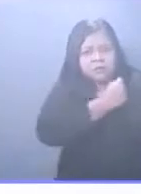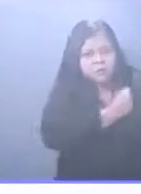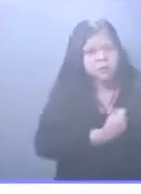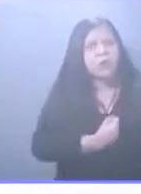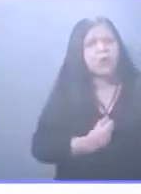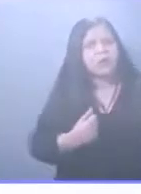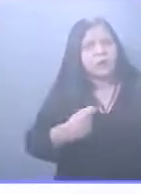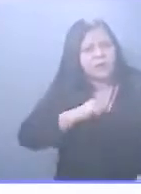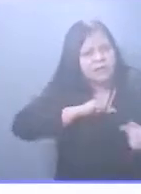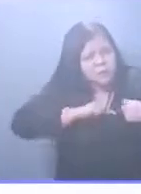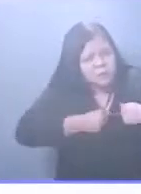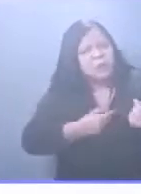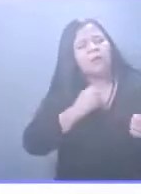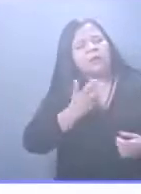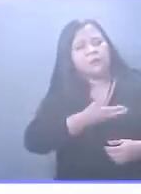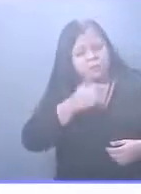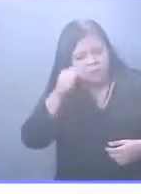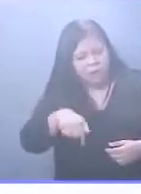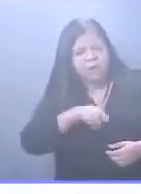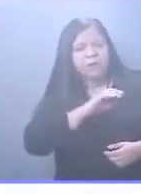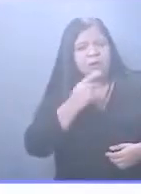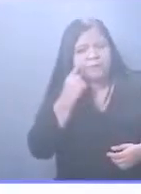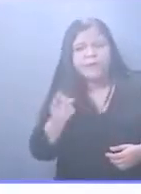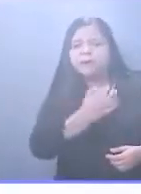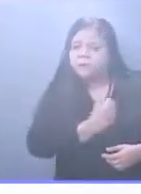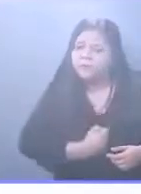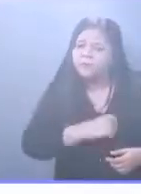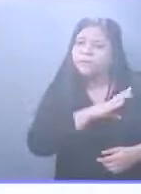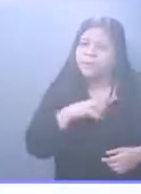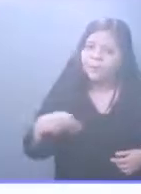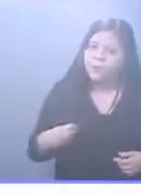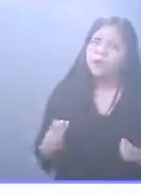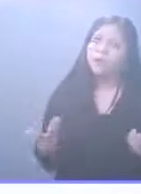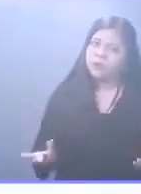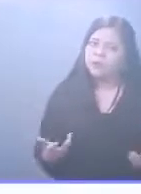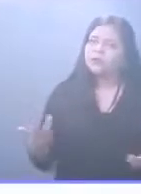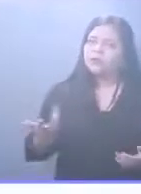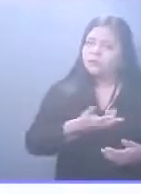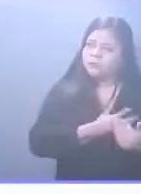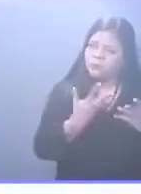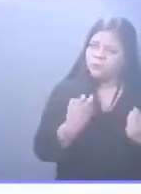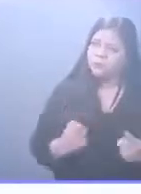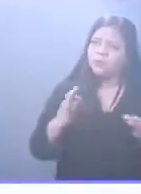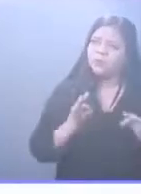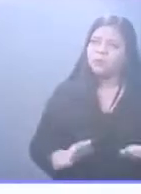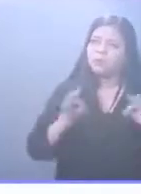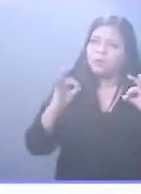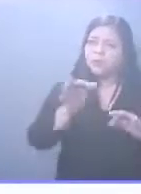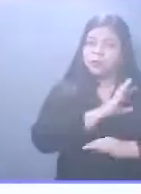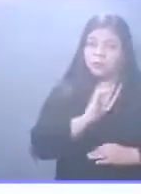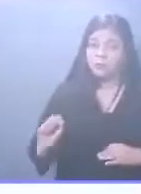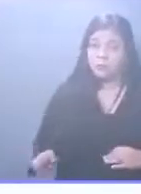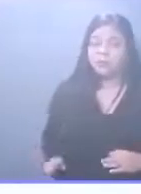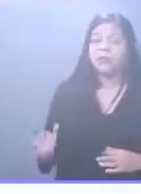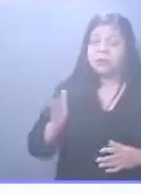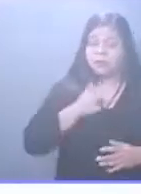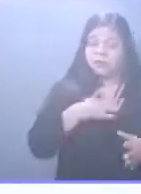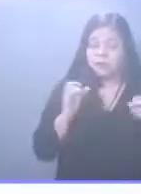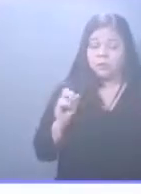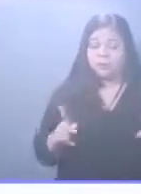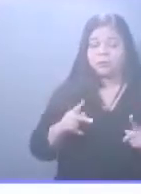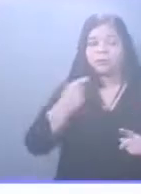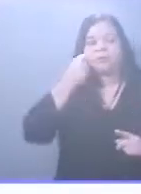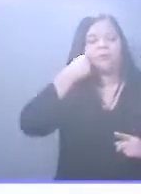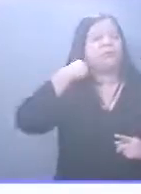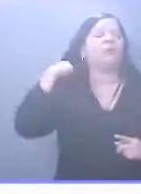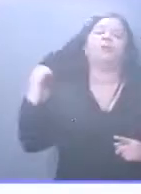aquí, nos duele lo que le pase a las familias. Queremos lo mejor para El Salvador. Y si tenemos una oportunidad de